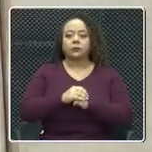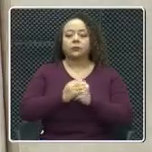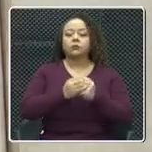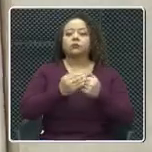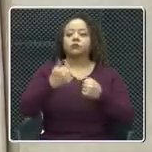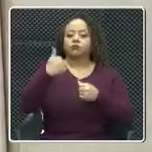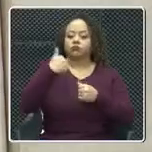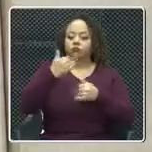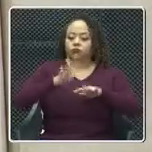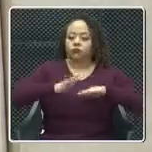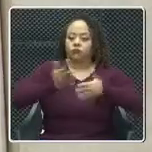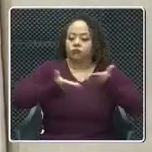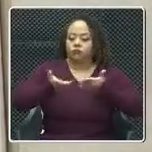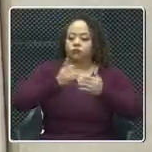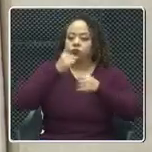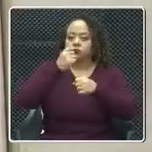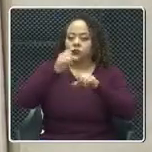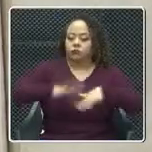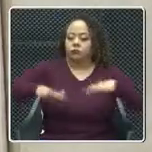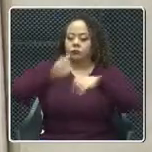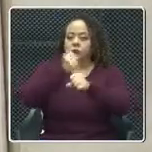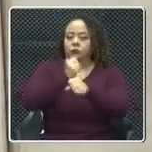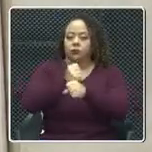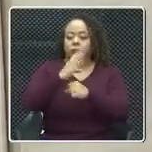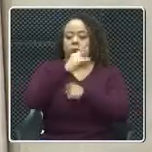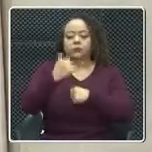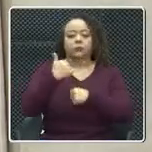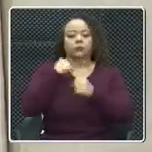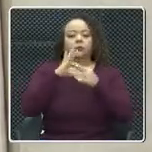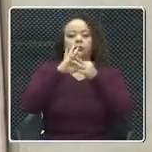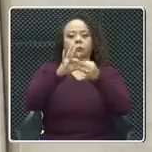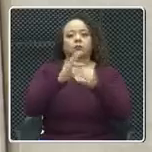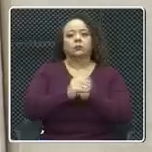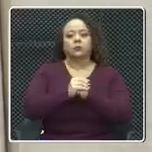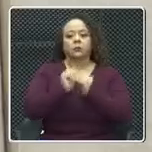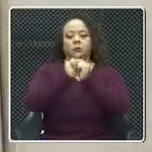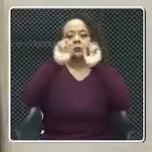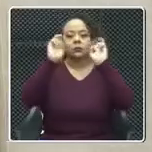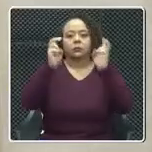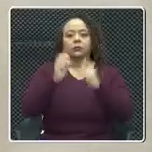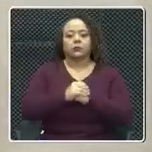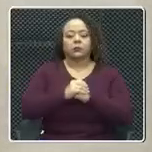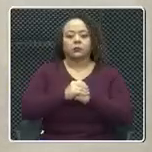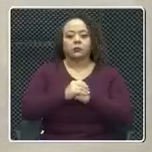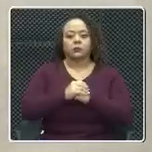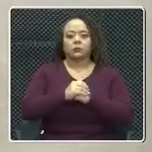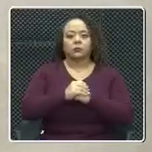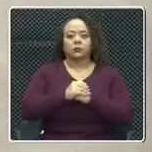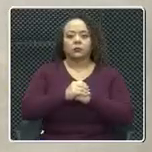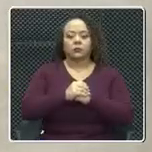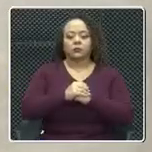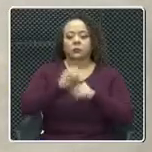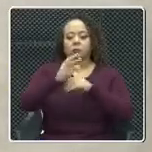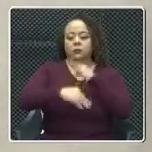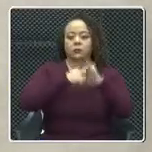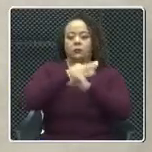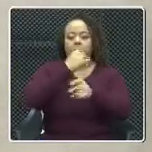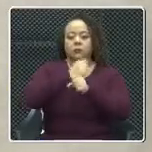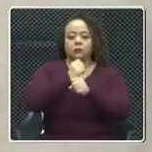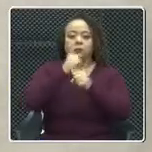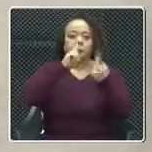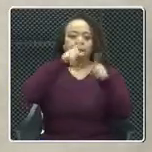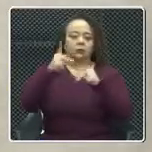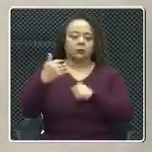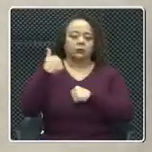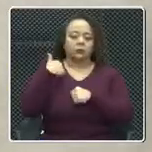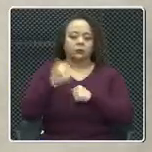un ambiente de trabajo y que tienen que ver, ¿verdad?, con el tema, digamos, de, bueno, el tipo de trabajo que una persona